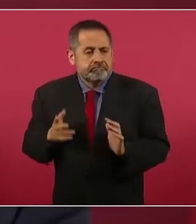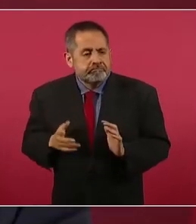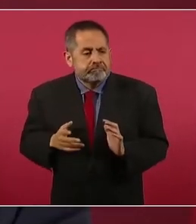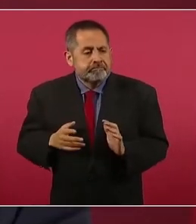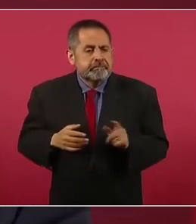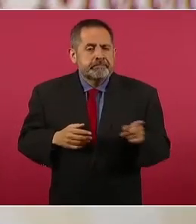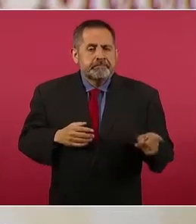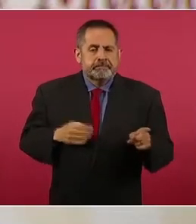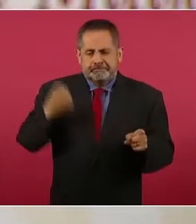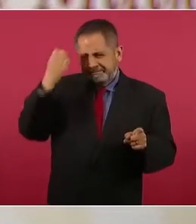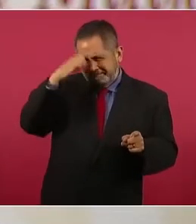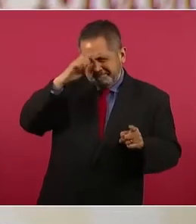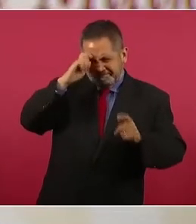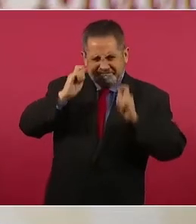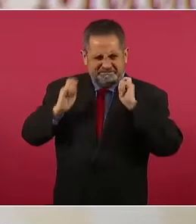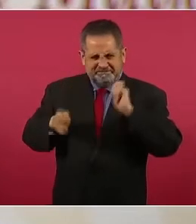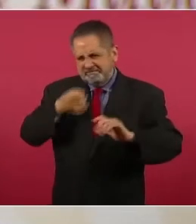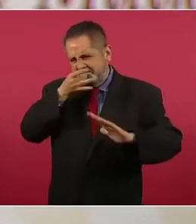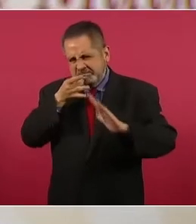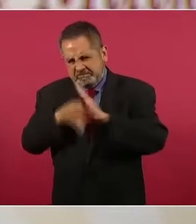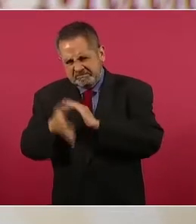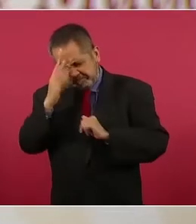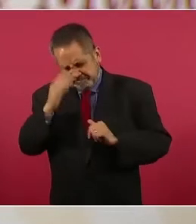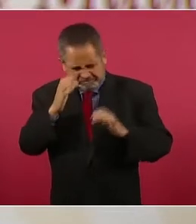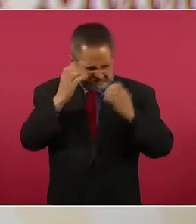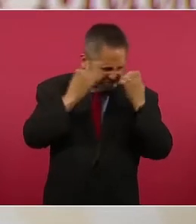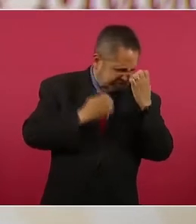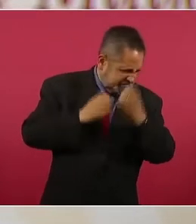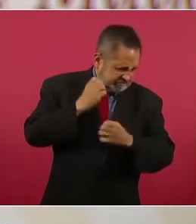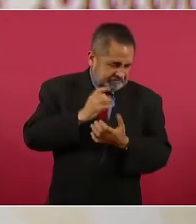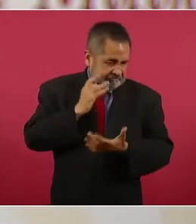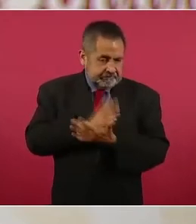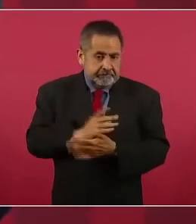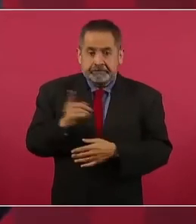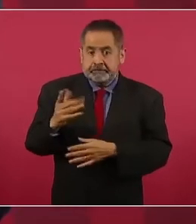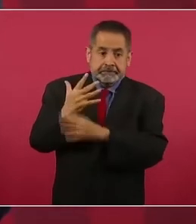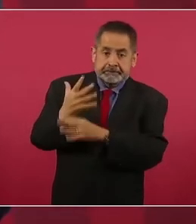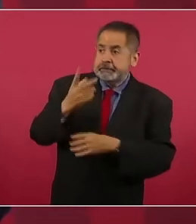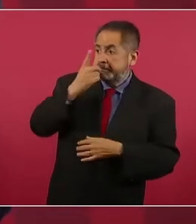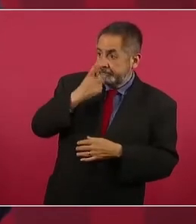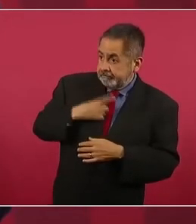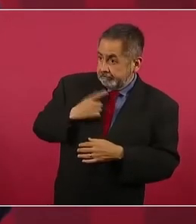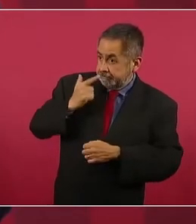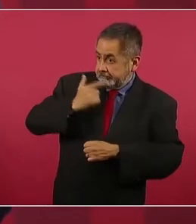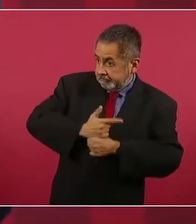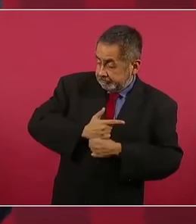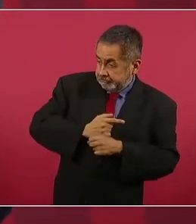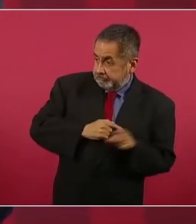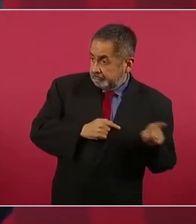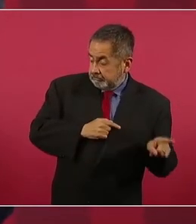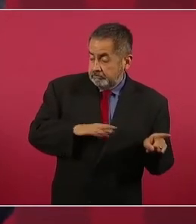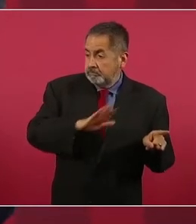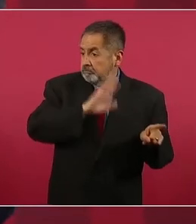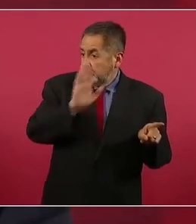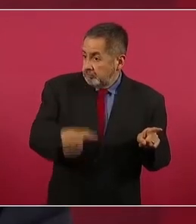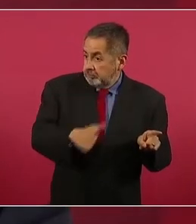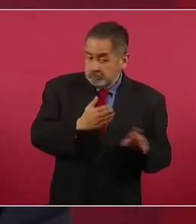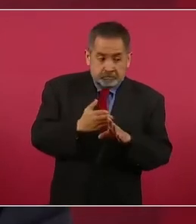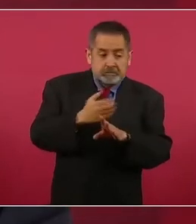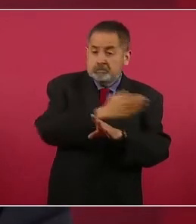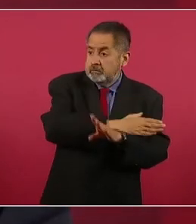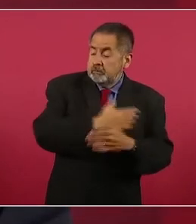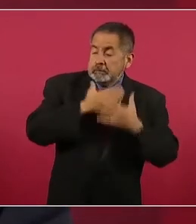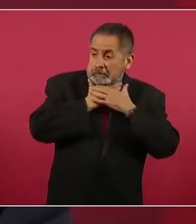tiene expertos muy calificados, y a partir de lo que ellos determinan como causa de muerte